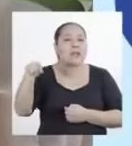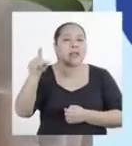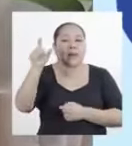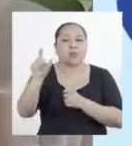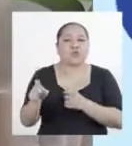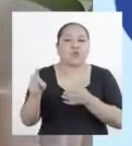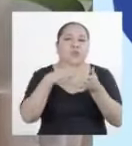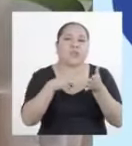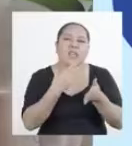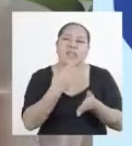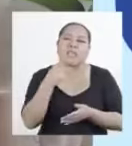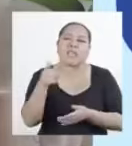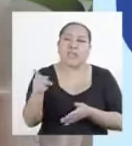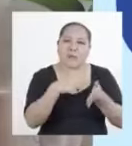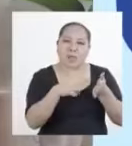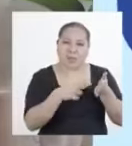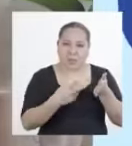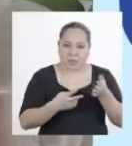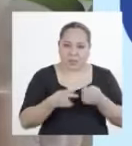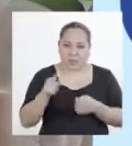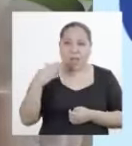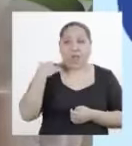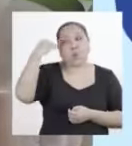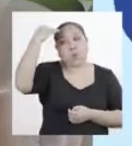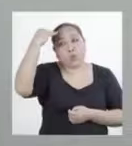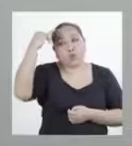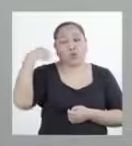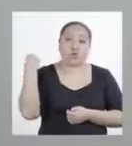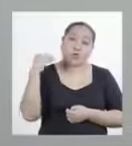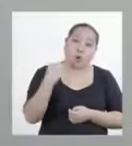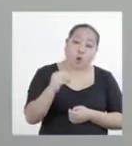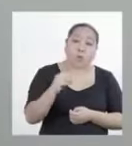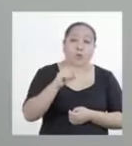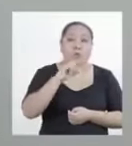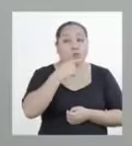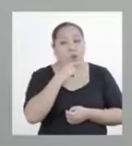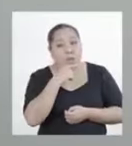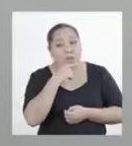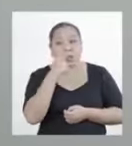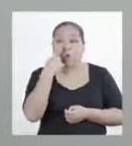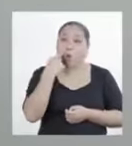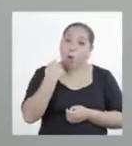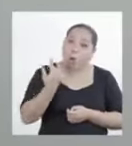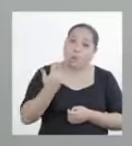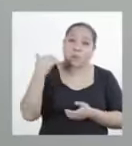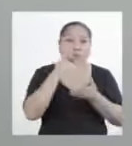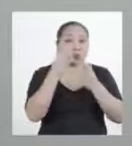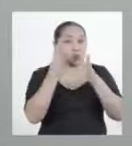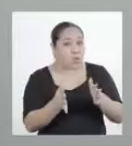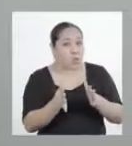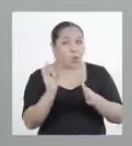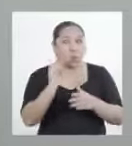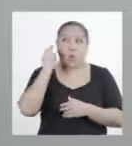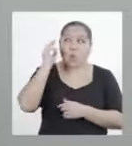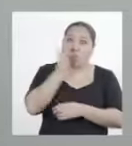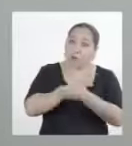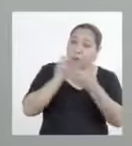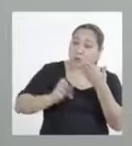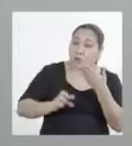pensar en el público lector ¿A quién nos estamos dirigiendo? Adultos o adolescentes, mujeres u hombres,